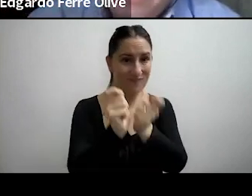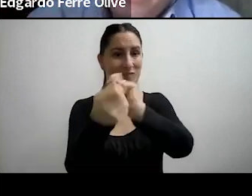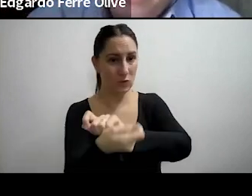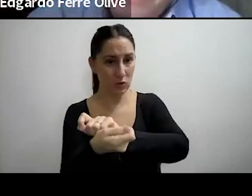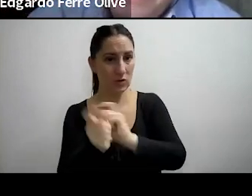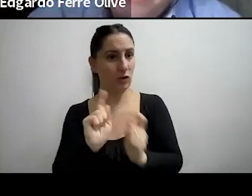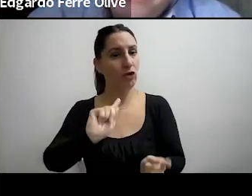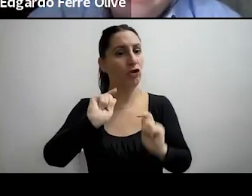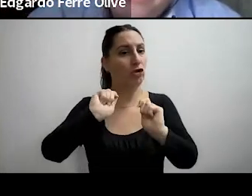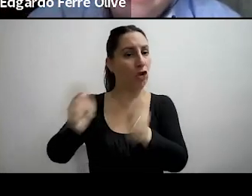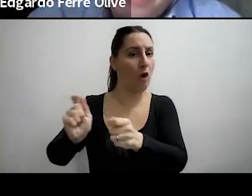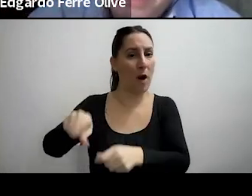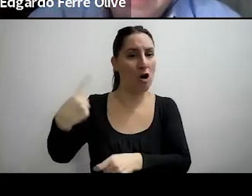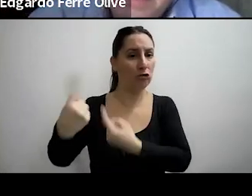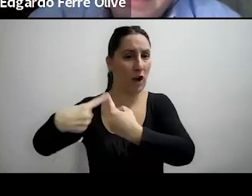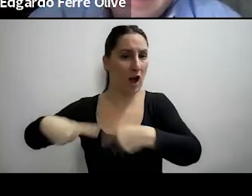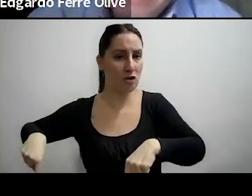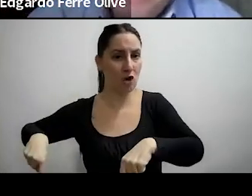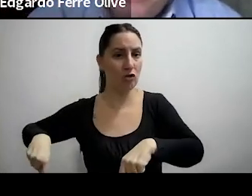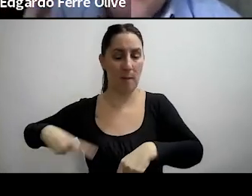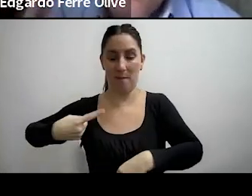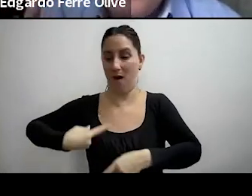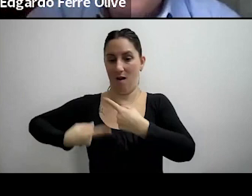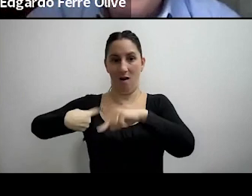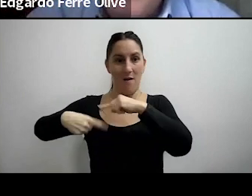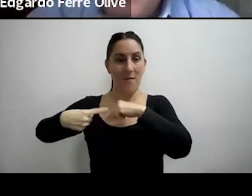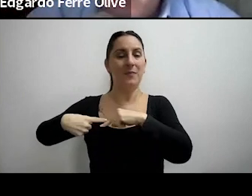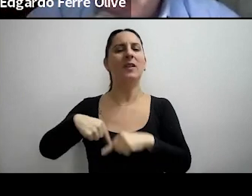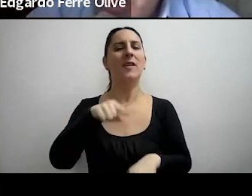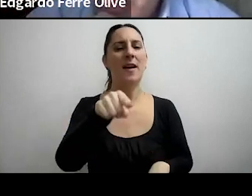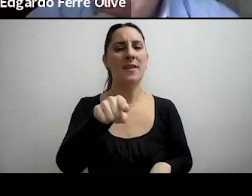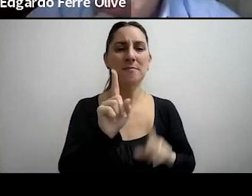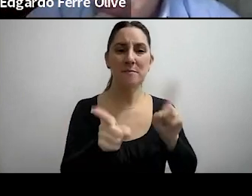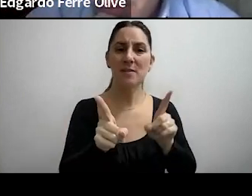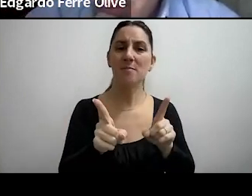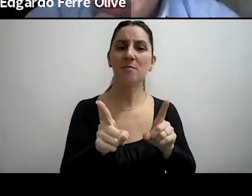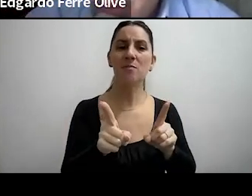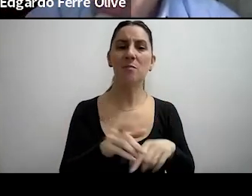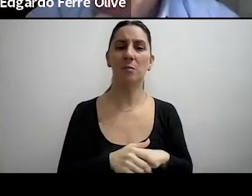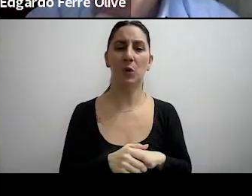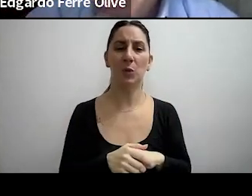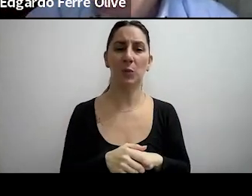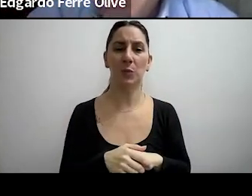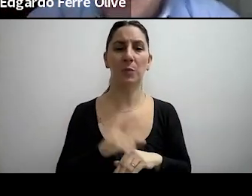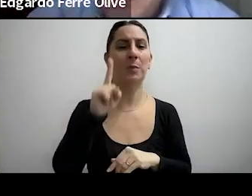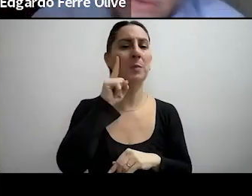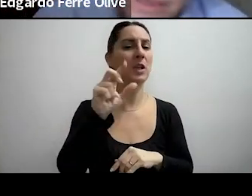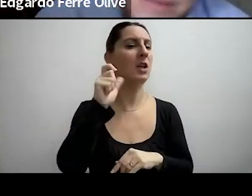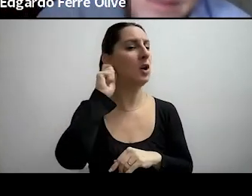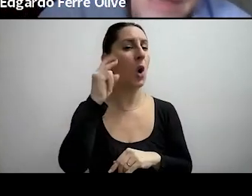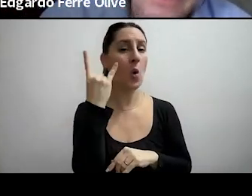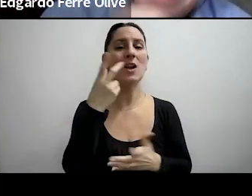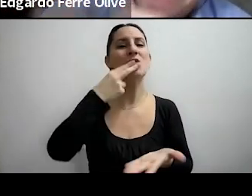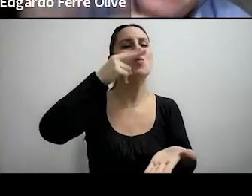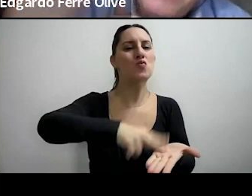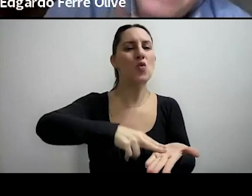produzca un elemento regresivo. Pero esto es lo que estableció en su momento Pigou como impuesto ambiental, en lo que